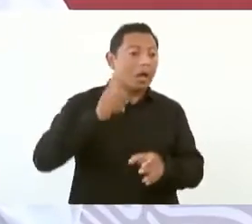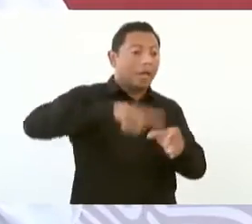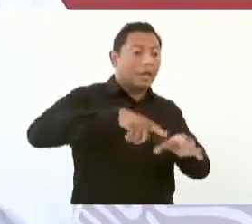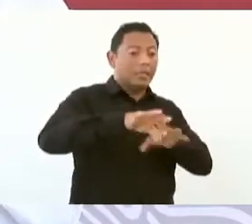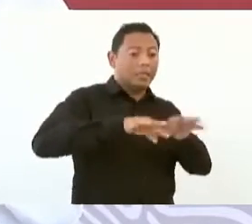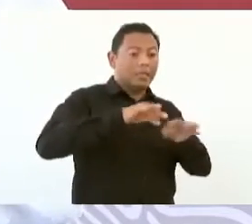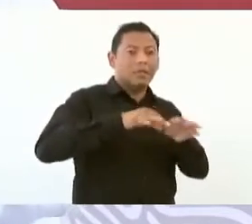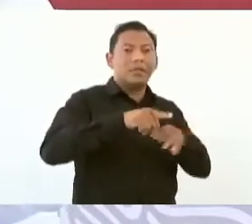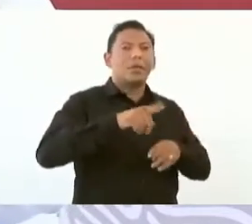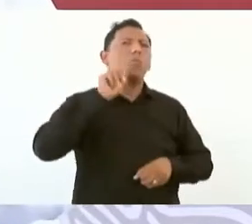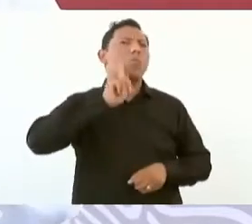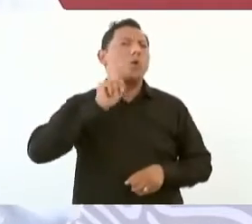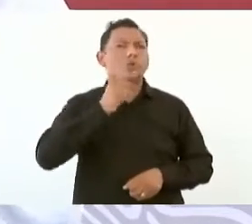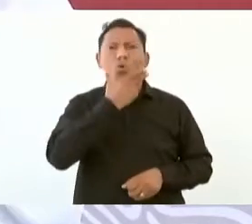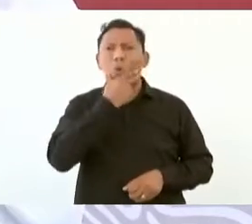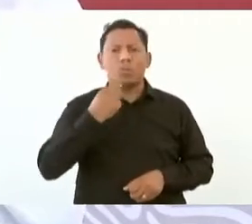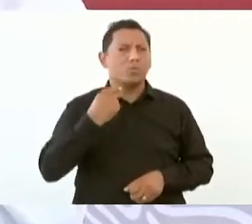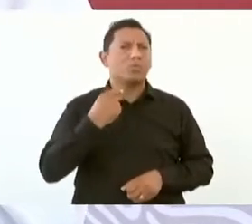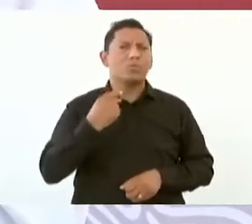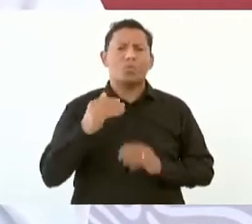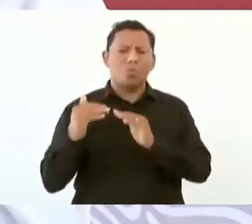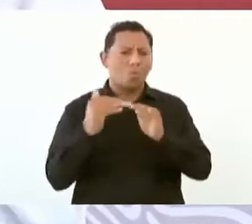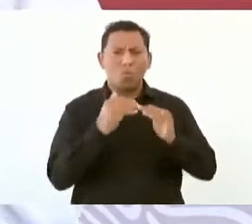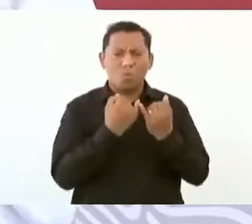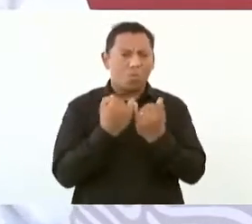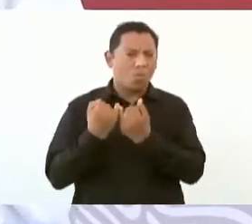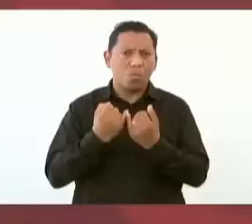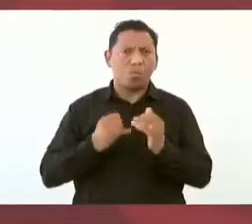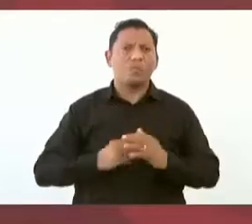trabajadores, mujeres y hombres.